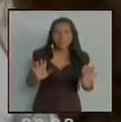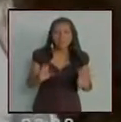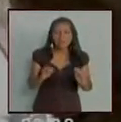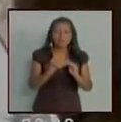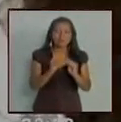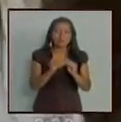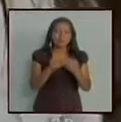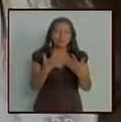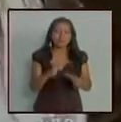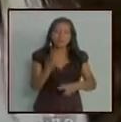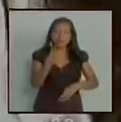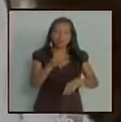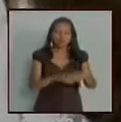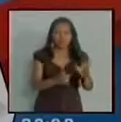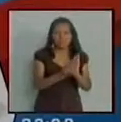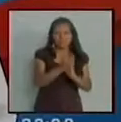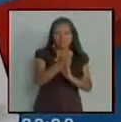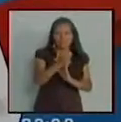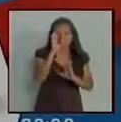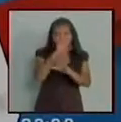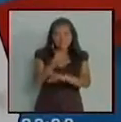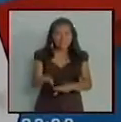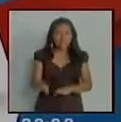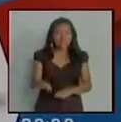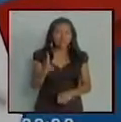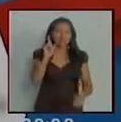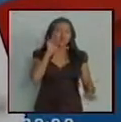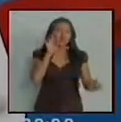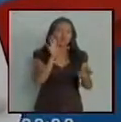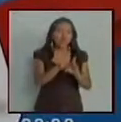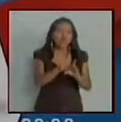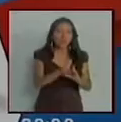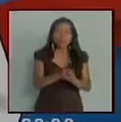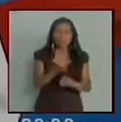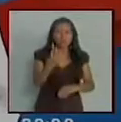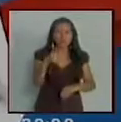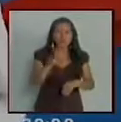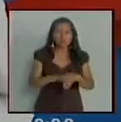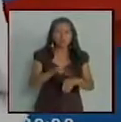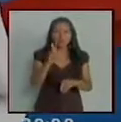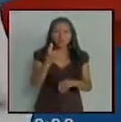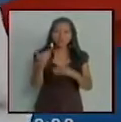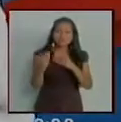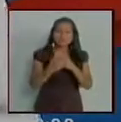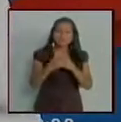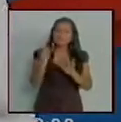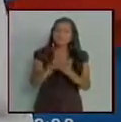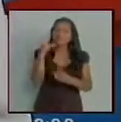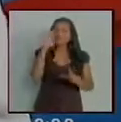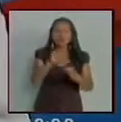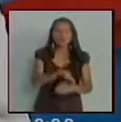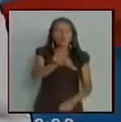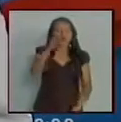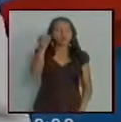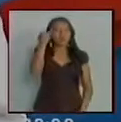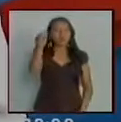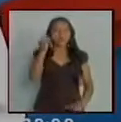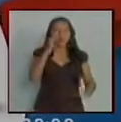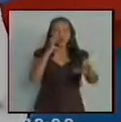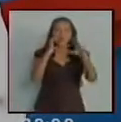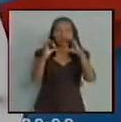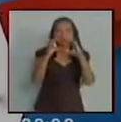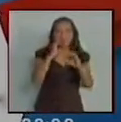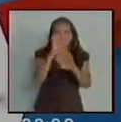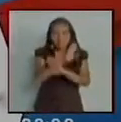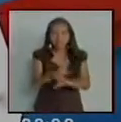desarrollar completamente normal. El niño sordo, en realidad, te da pautas, ¿no? El ser humano busca siempre la comunicación. Entonces,